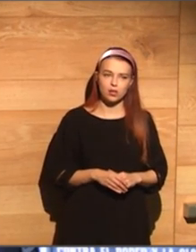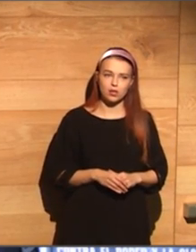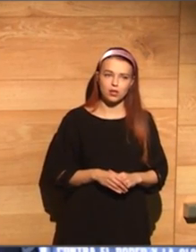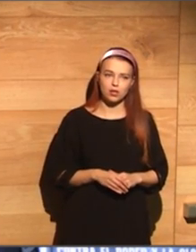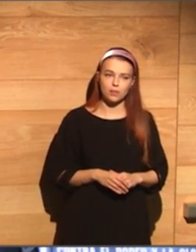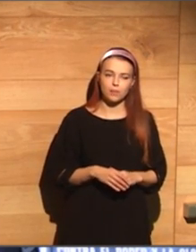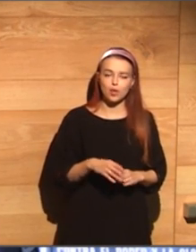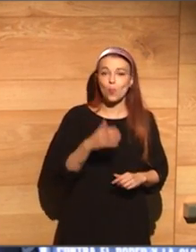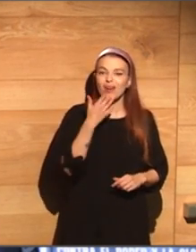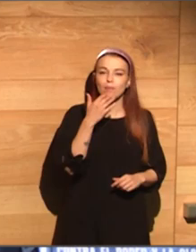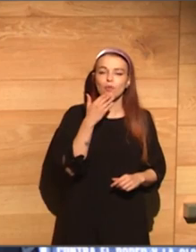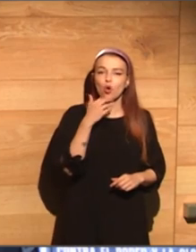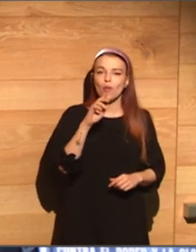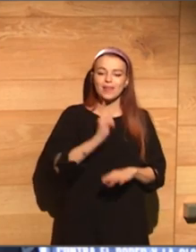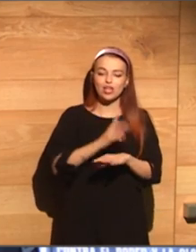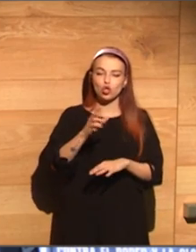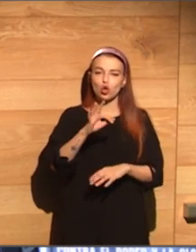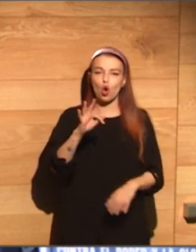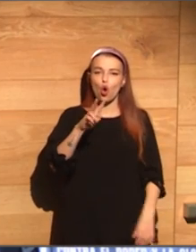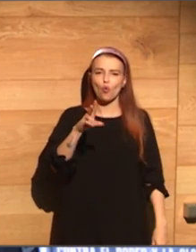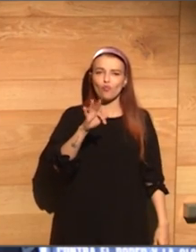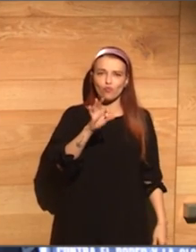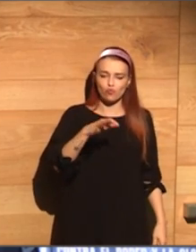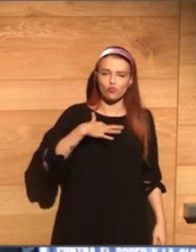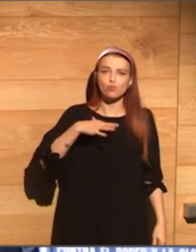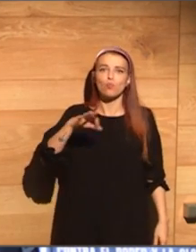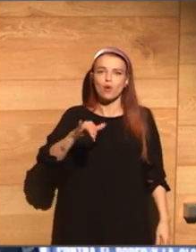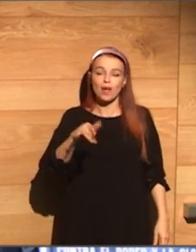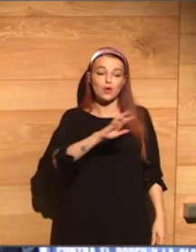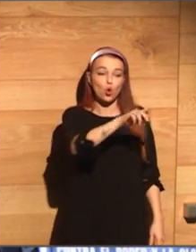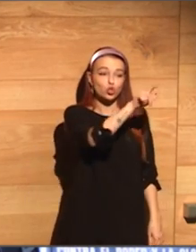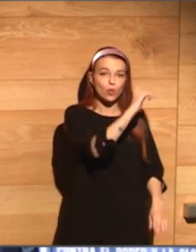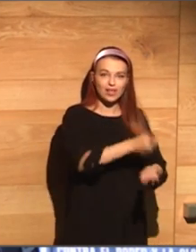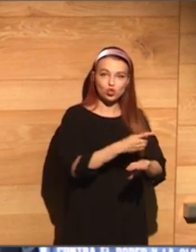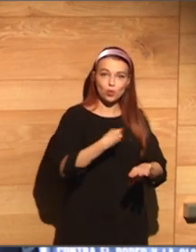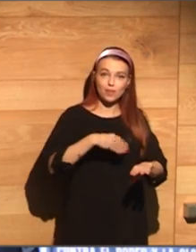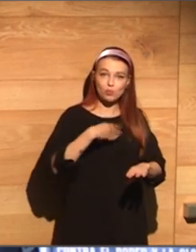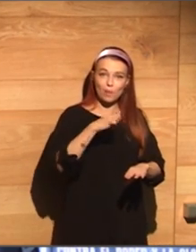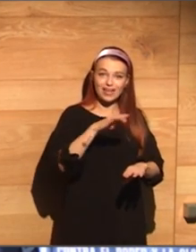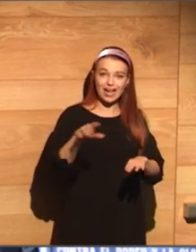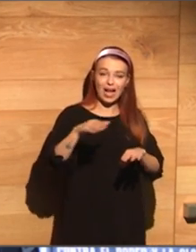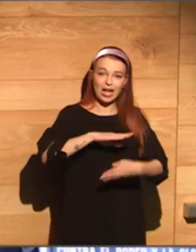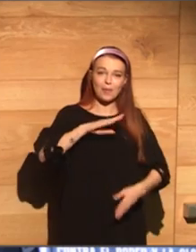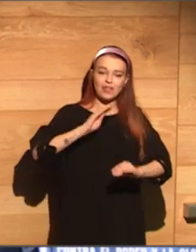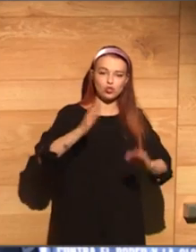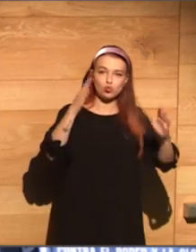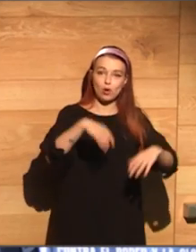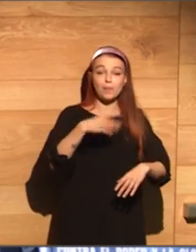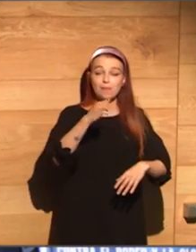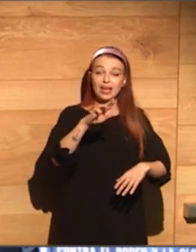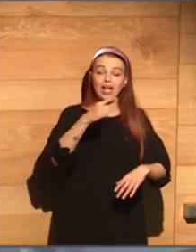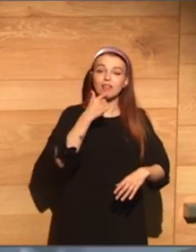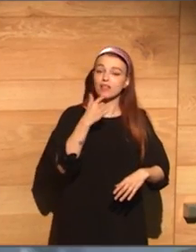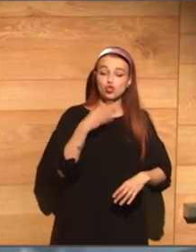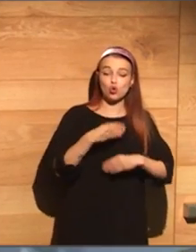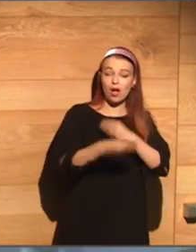tenía prácticamente nadie. Y sin embargo, él no paraba de repetir que él hacía planos de secuencia por pura pereza. Él decía que lo hacía porque así no tenía que